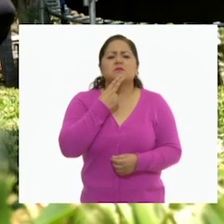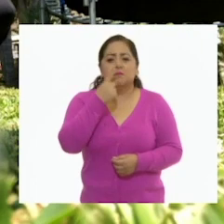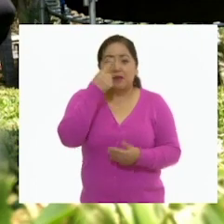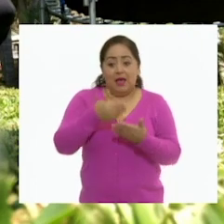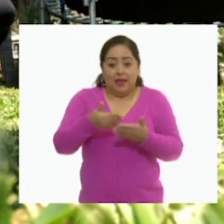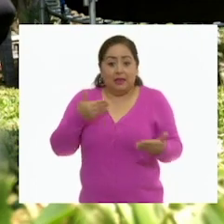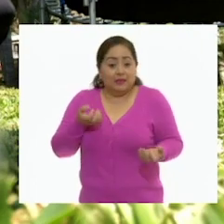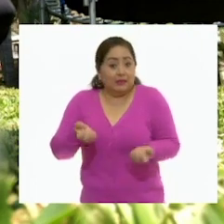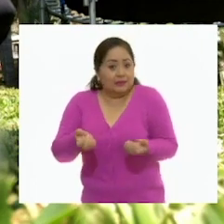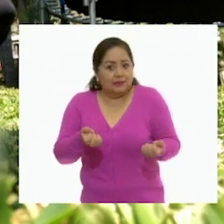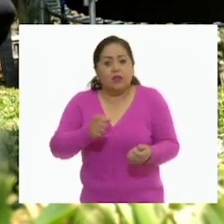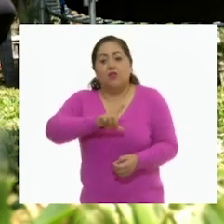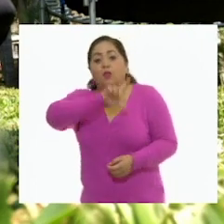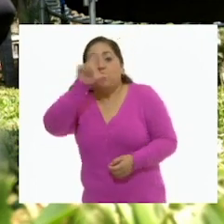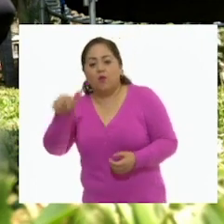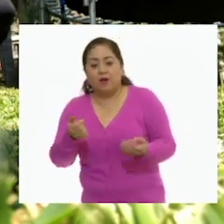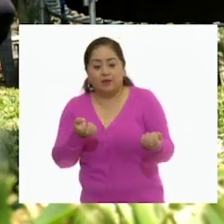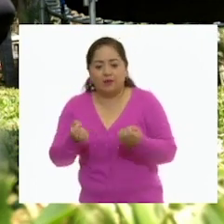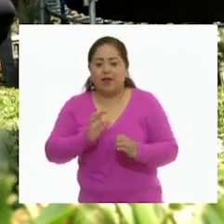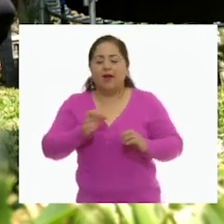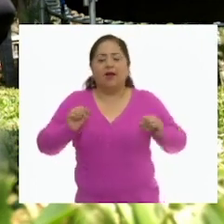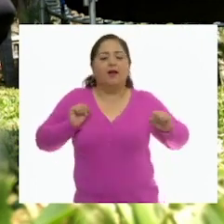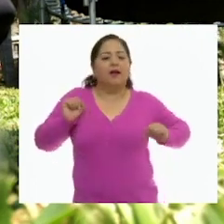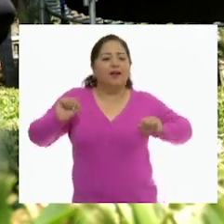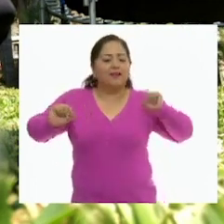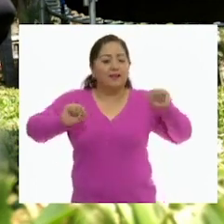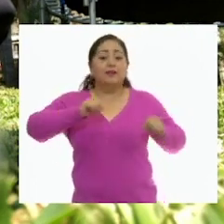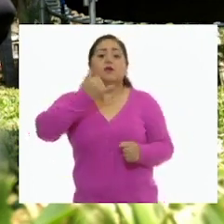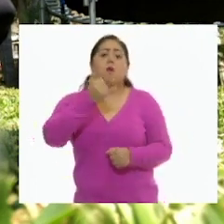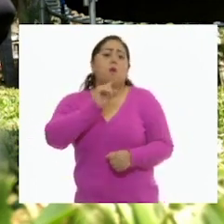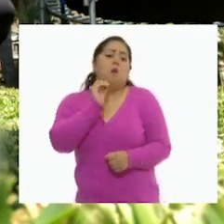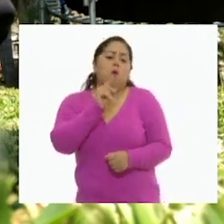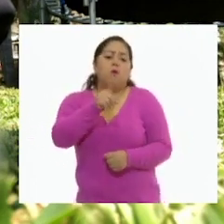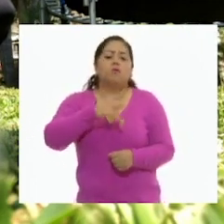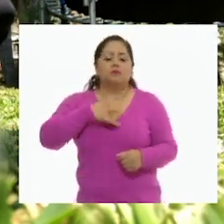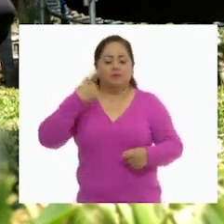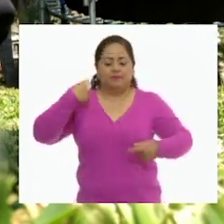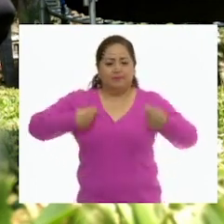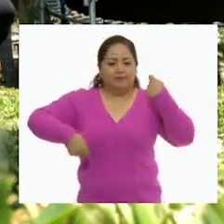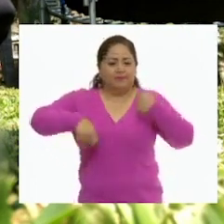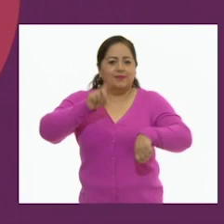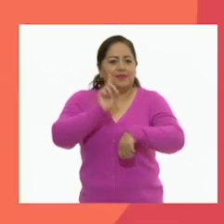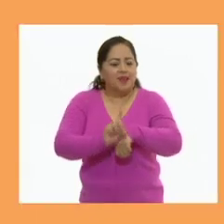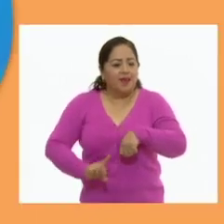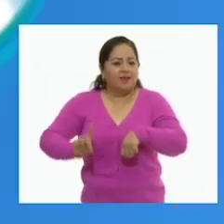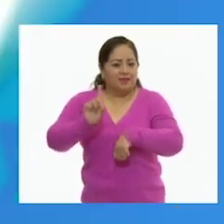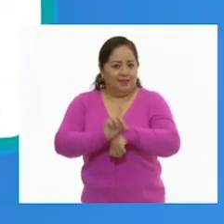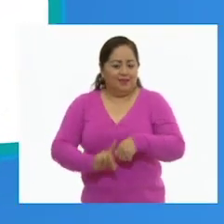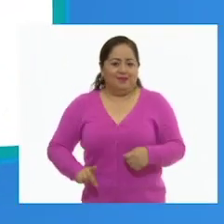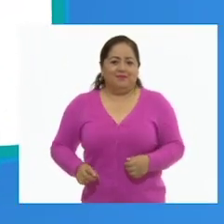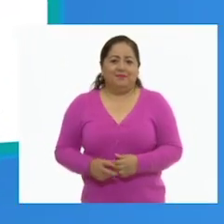antes de hacer ejercicio, para después de hacer ejercicio o simplemente para ir ganando flexibilidad día con día.